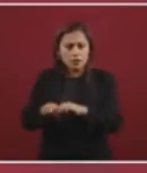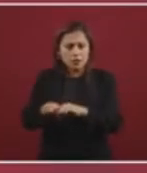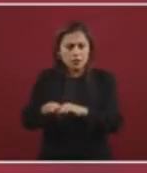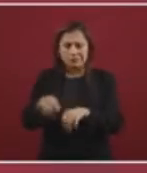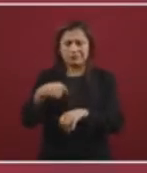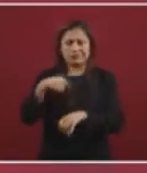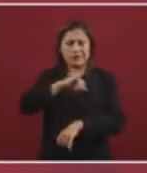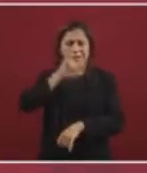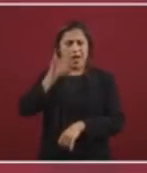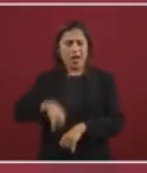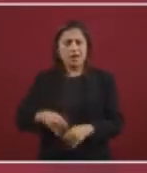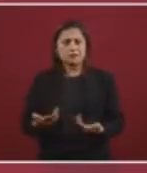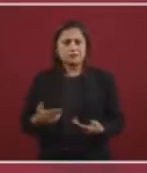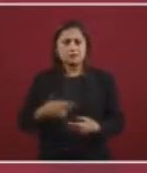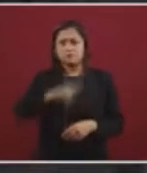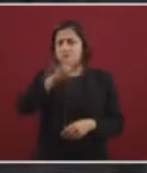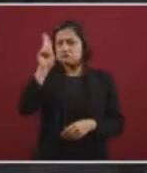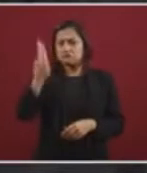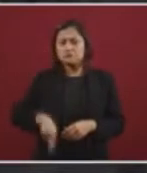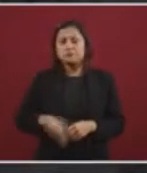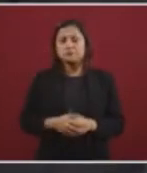nunca lo he hecho. Y